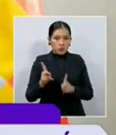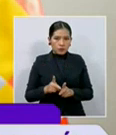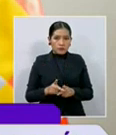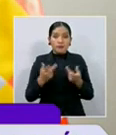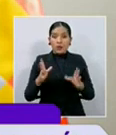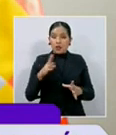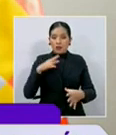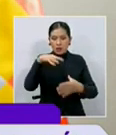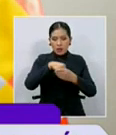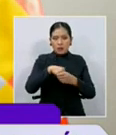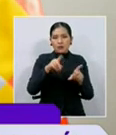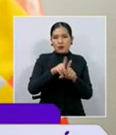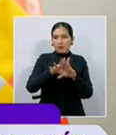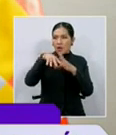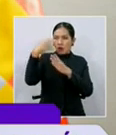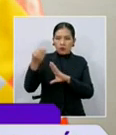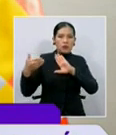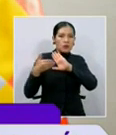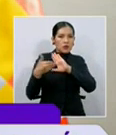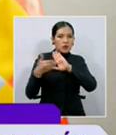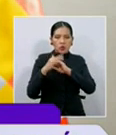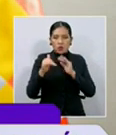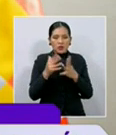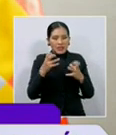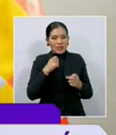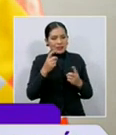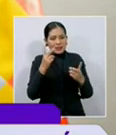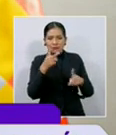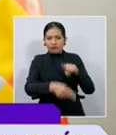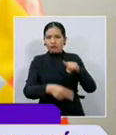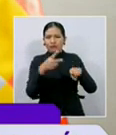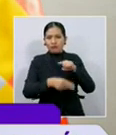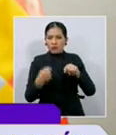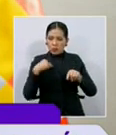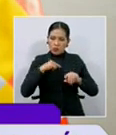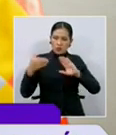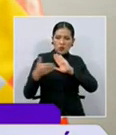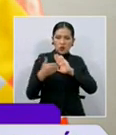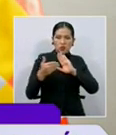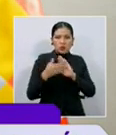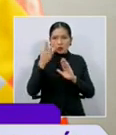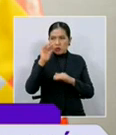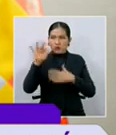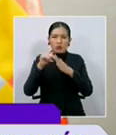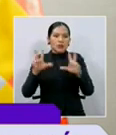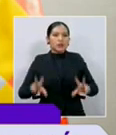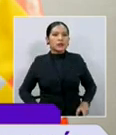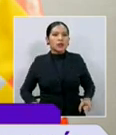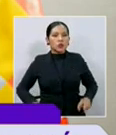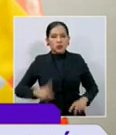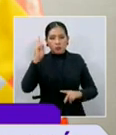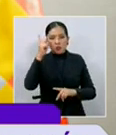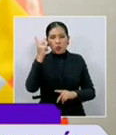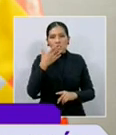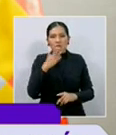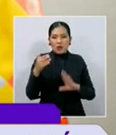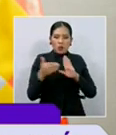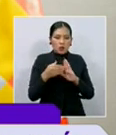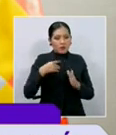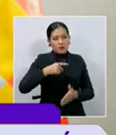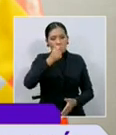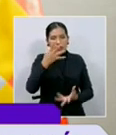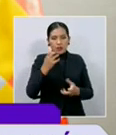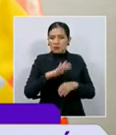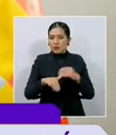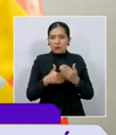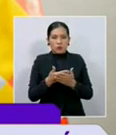intentos internos y externos a acortar nuestro mandato y de que nos vaya mal por mezquinos cálculos políticos, aquí estamos